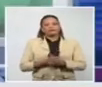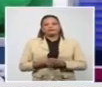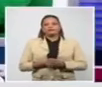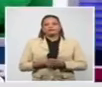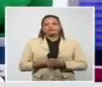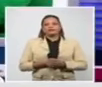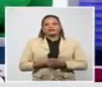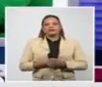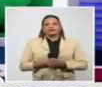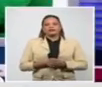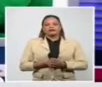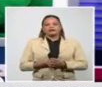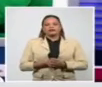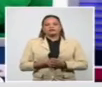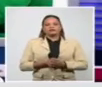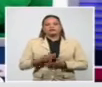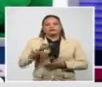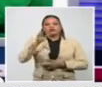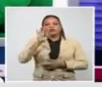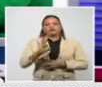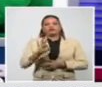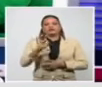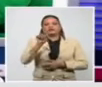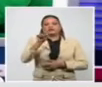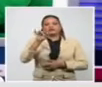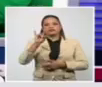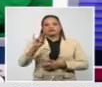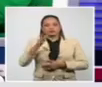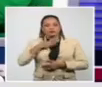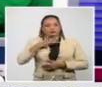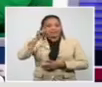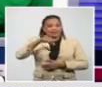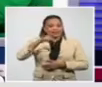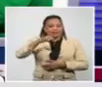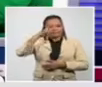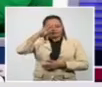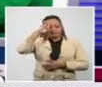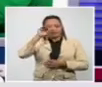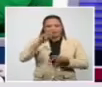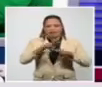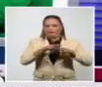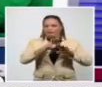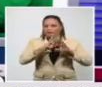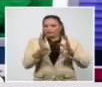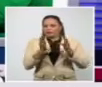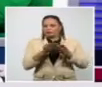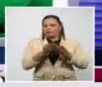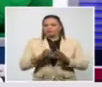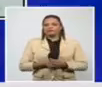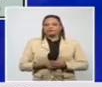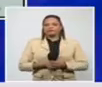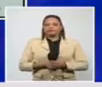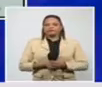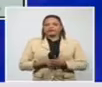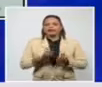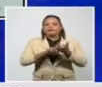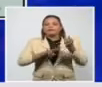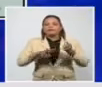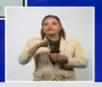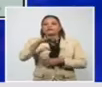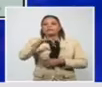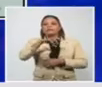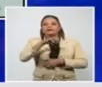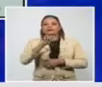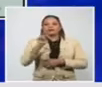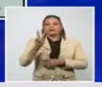819. De las provincias de Pinar,